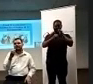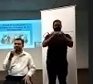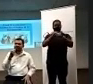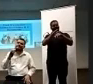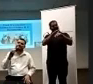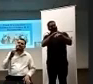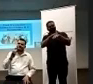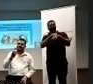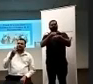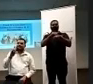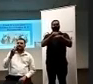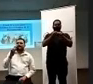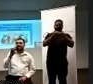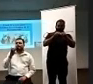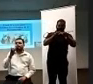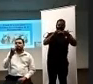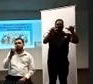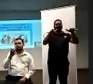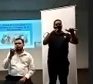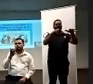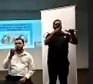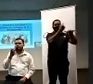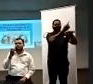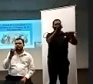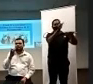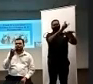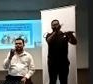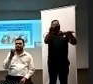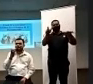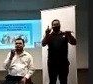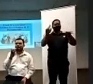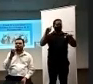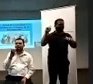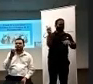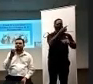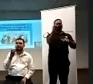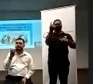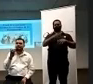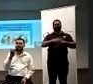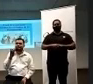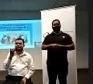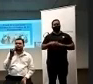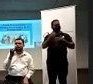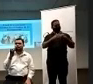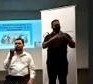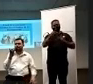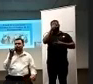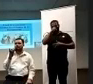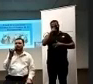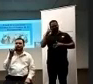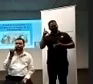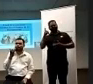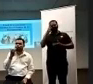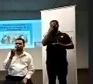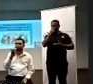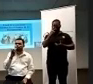la CENADIS impulsó cápsulas informativas sobre la discapacidad, sobre cómo debemos